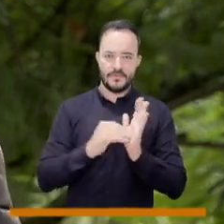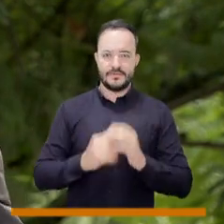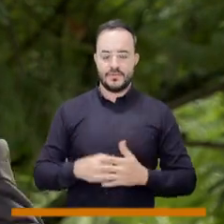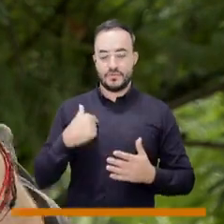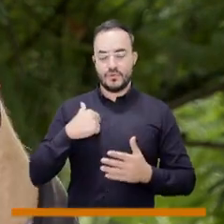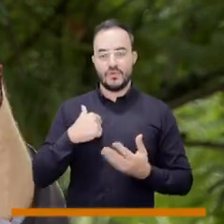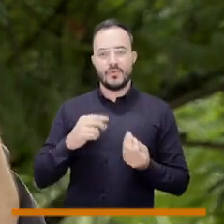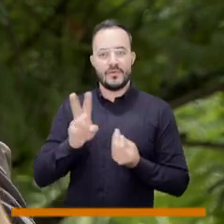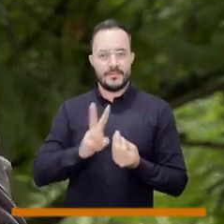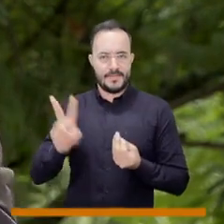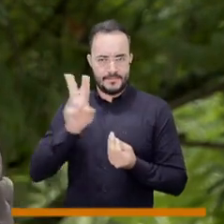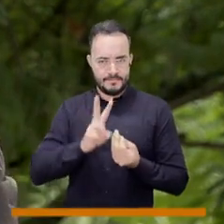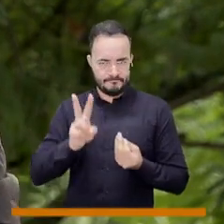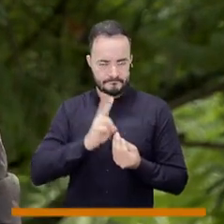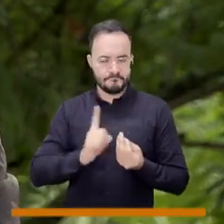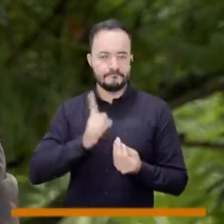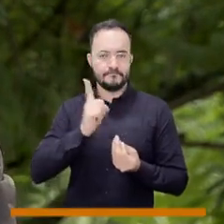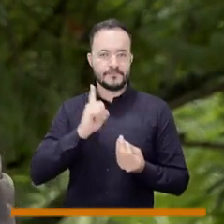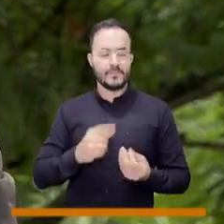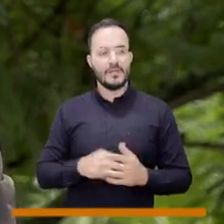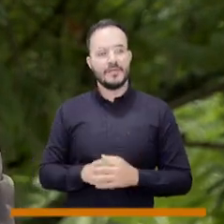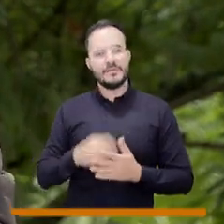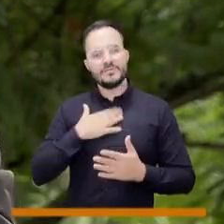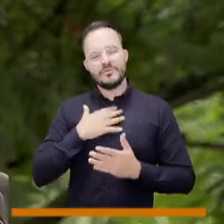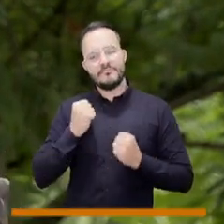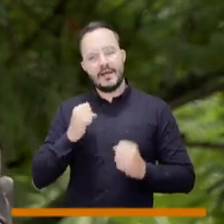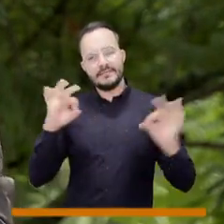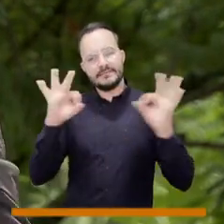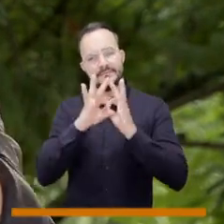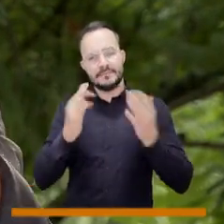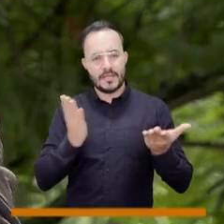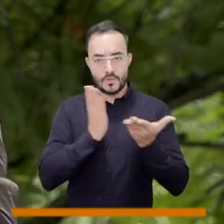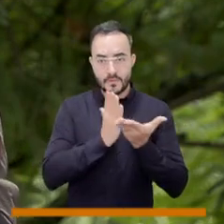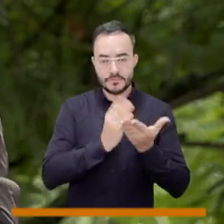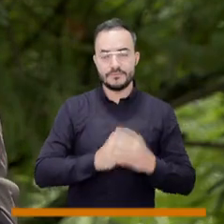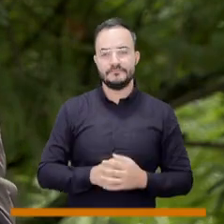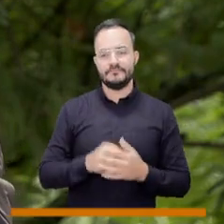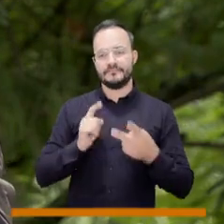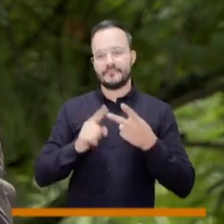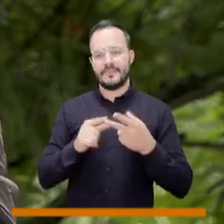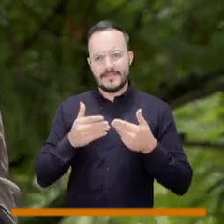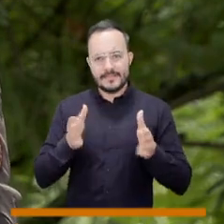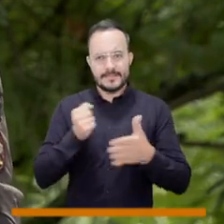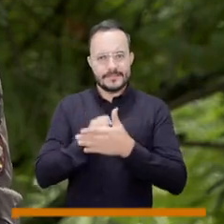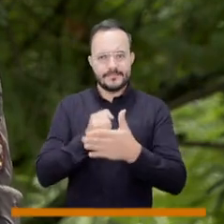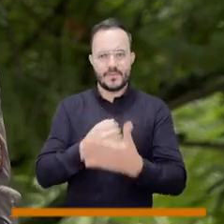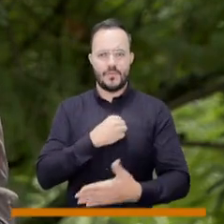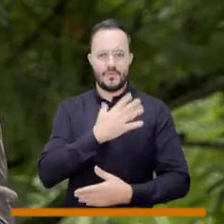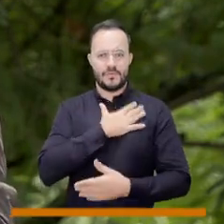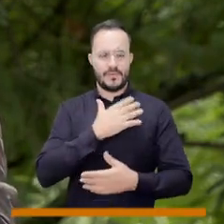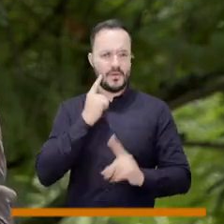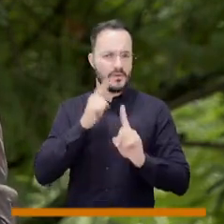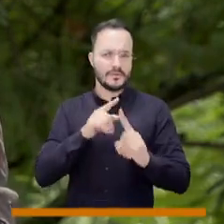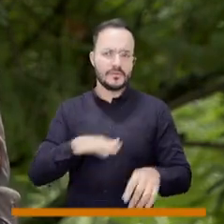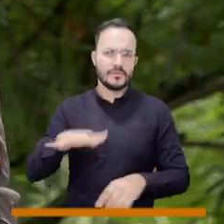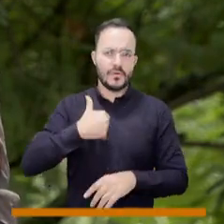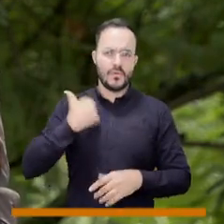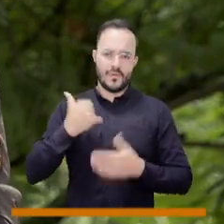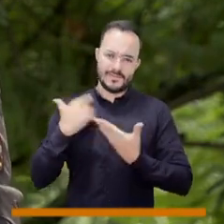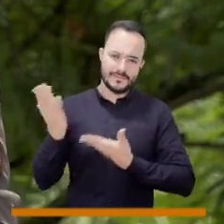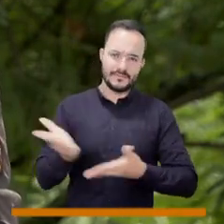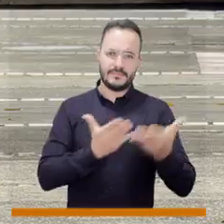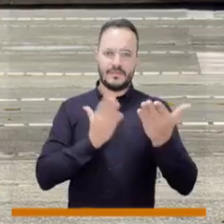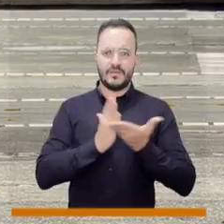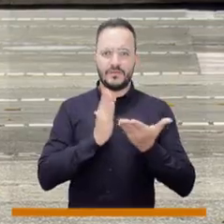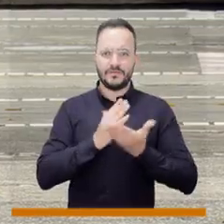Consejo. Estoy en el Partido Verde y particularmente me quiero enfocar en educación, en mayores oportunidades de educación para